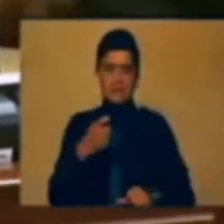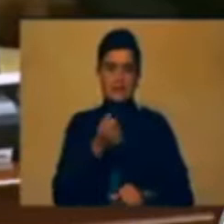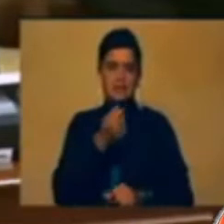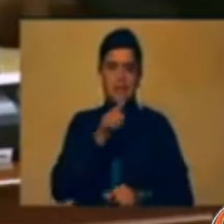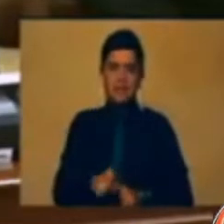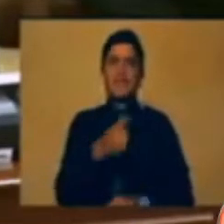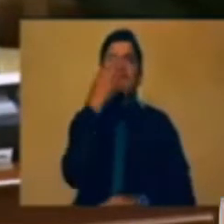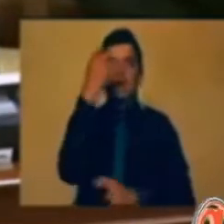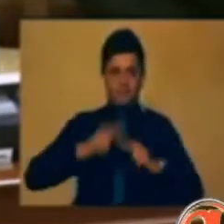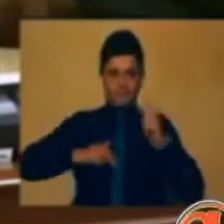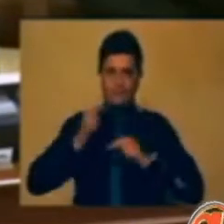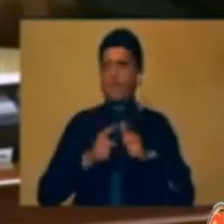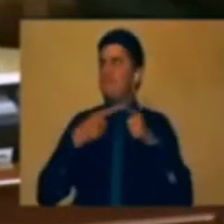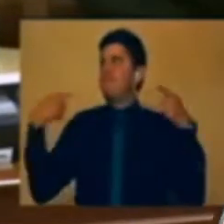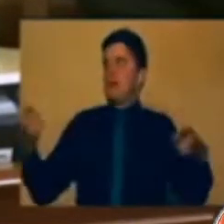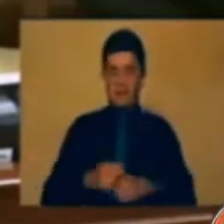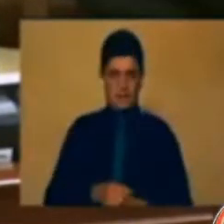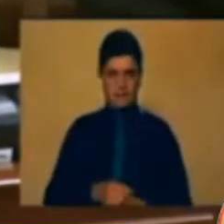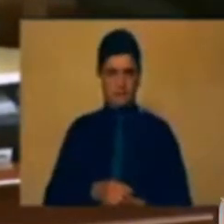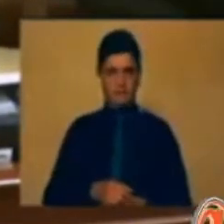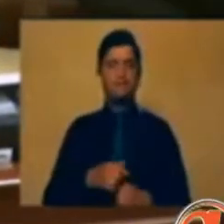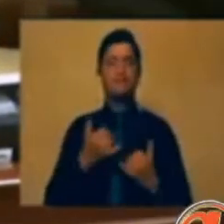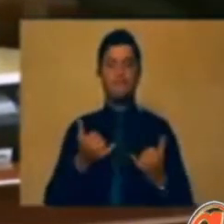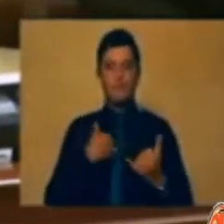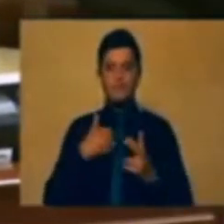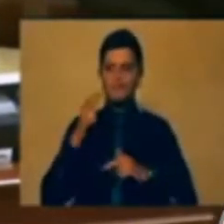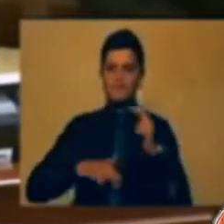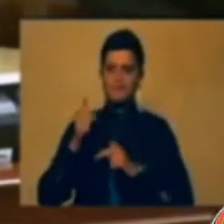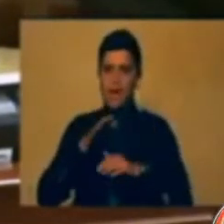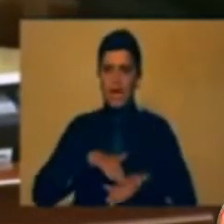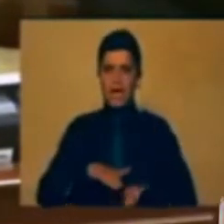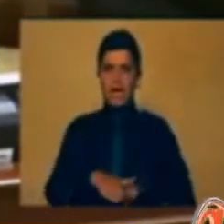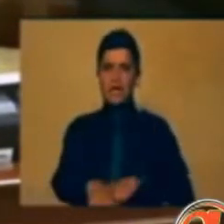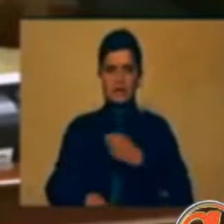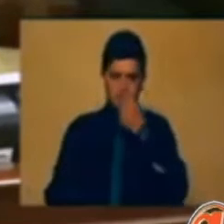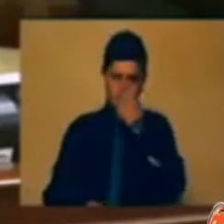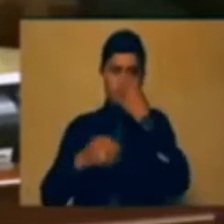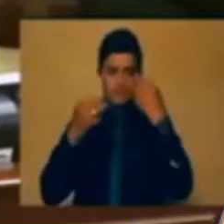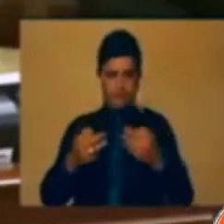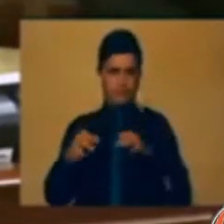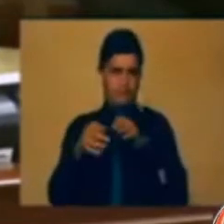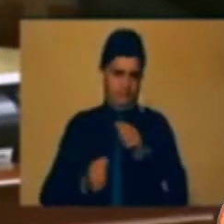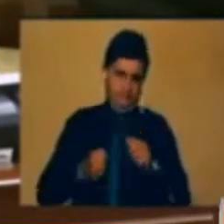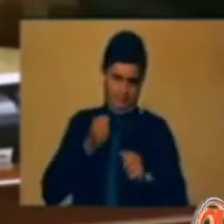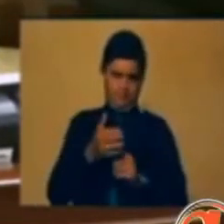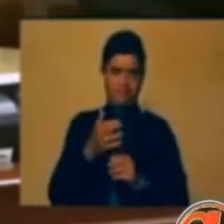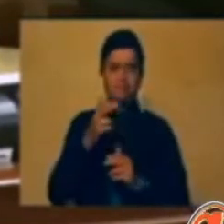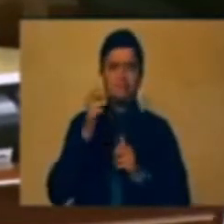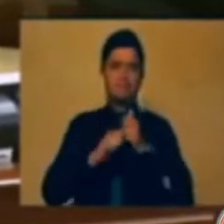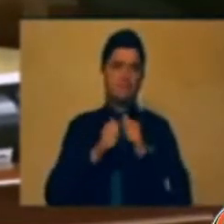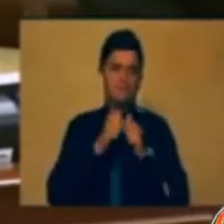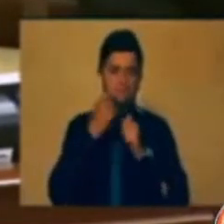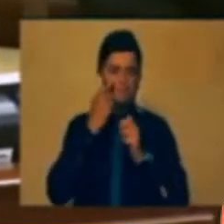restan 116 kilómetros. Actualmente se encuentra en un estado afirmado. Describo el problema, que es